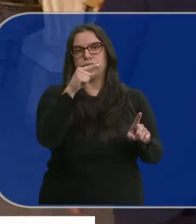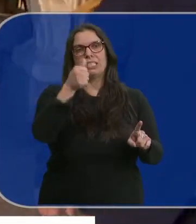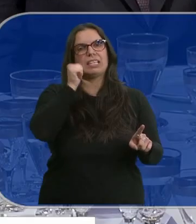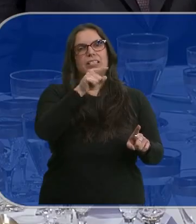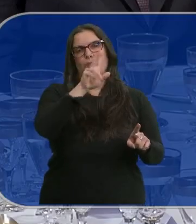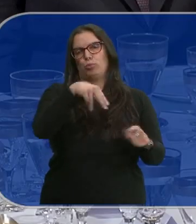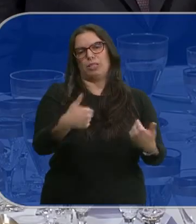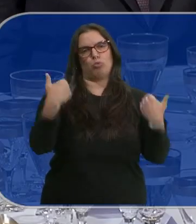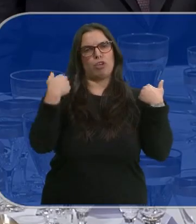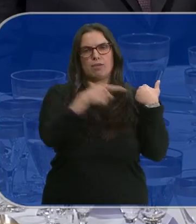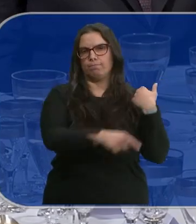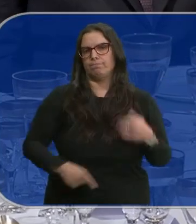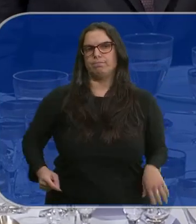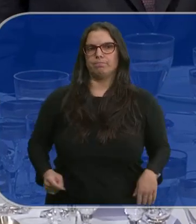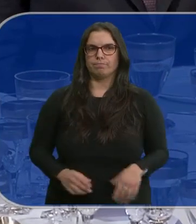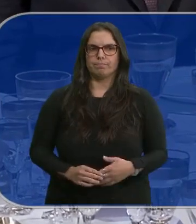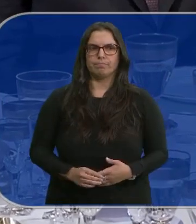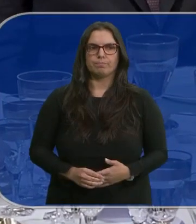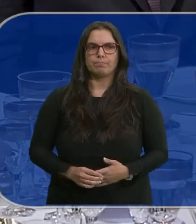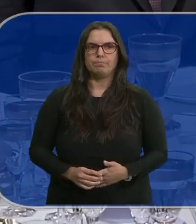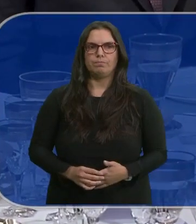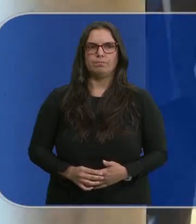como responsable de este caso.